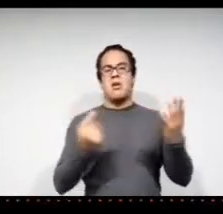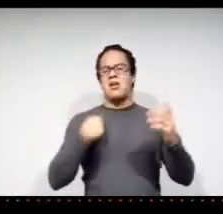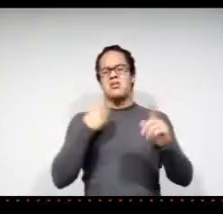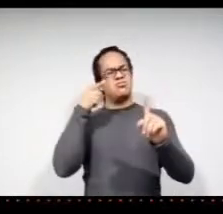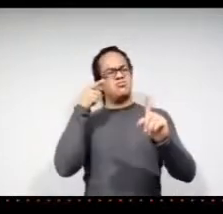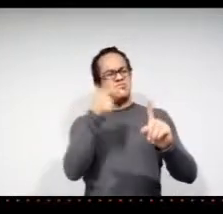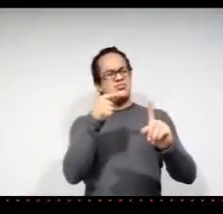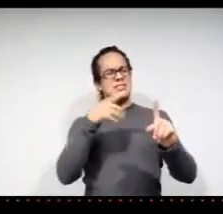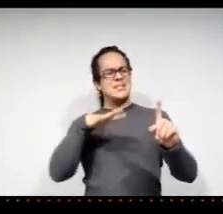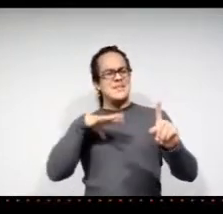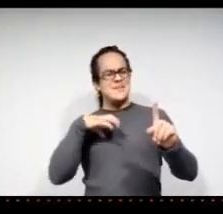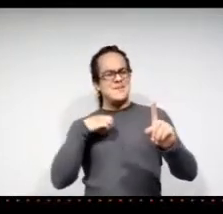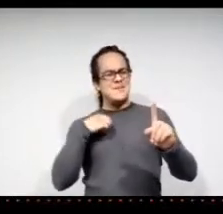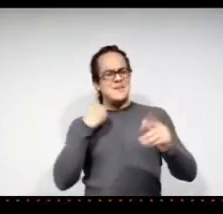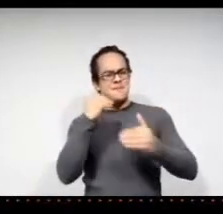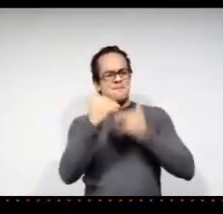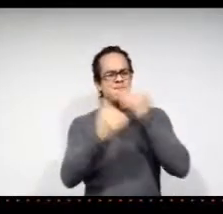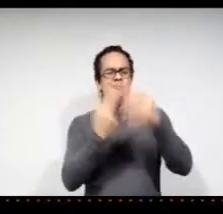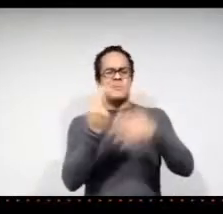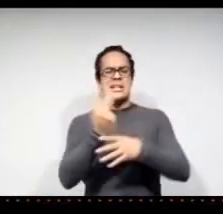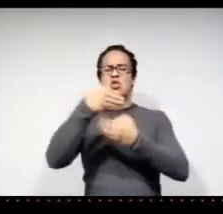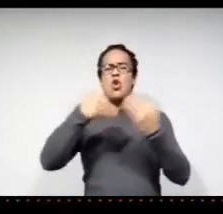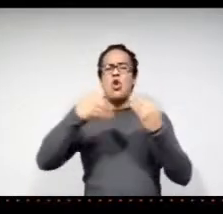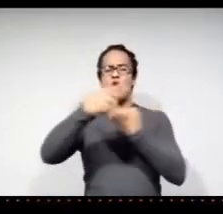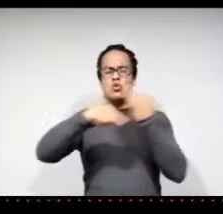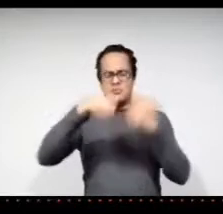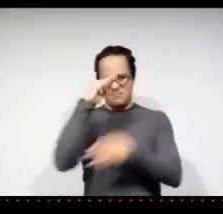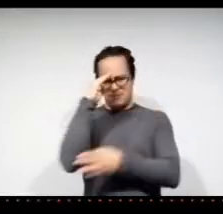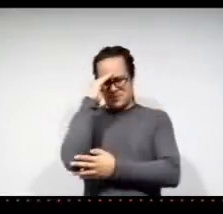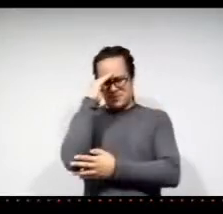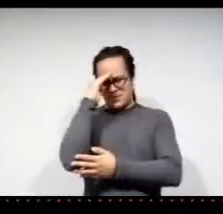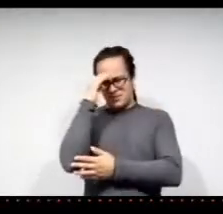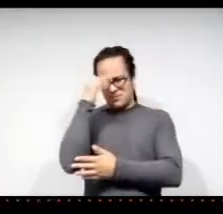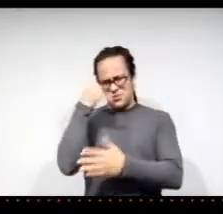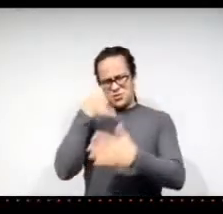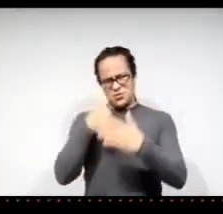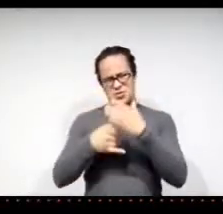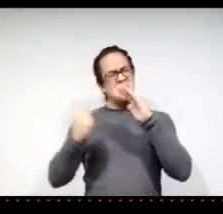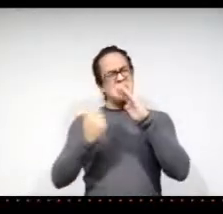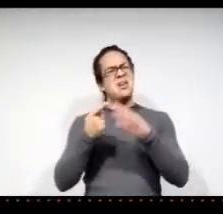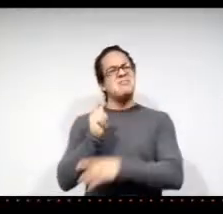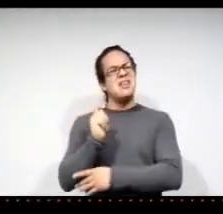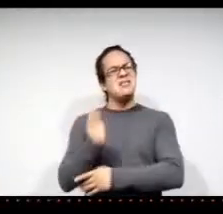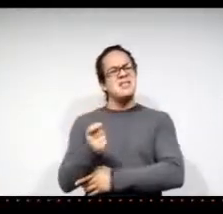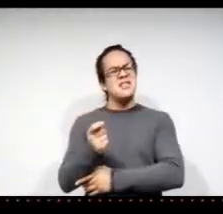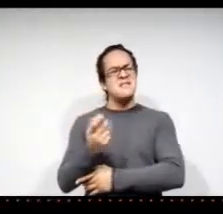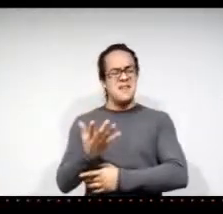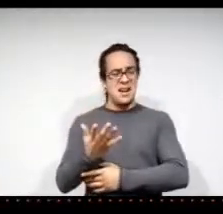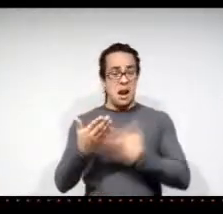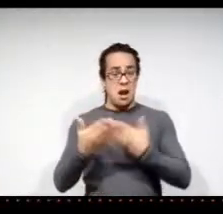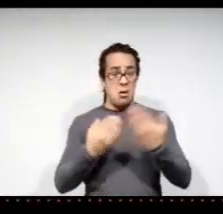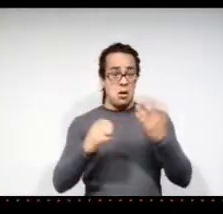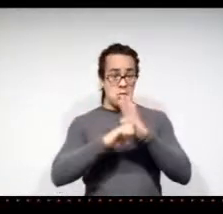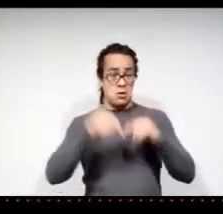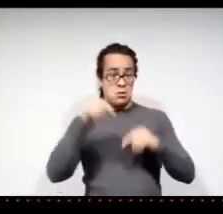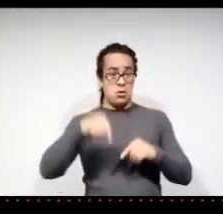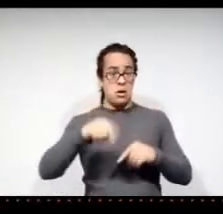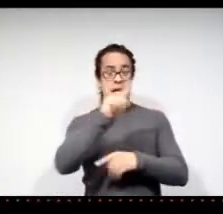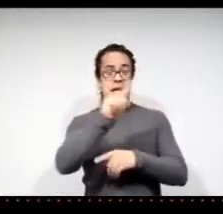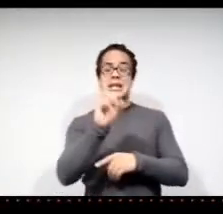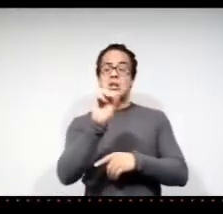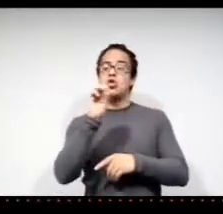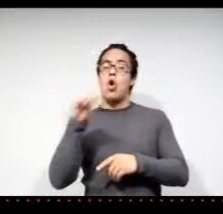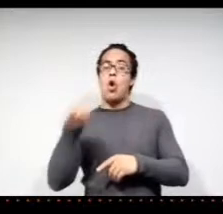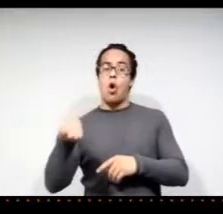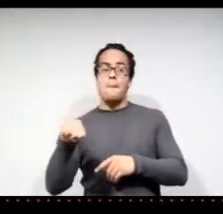tenemos que reflexionar sobre qué queremos decir con esto de tecnología. Ahorita estamos haciendo esto en Zoom y en YouTube, que